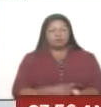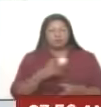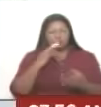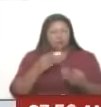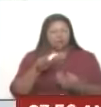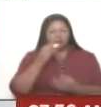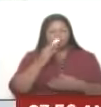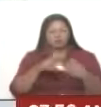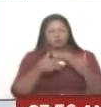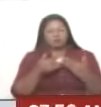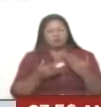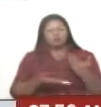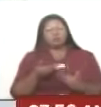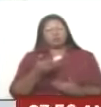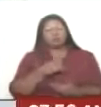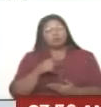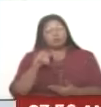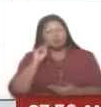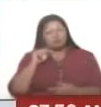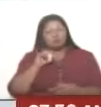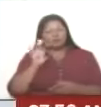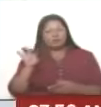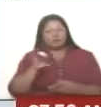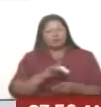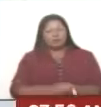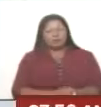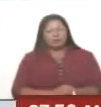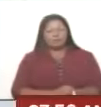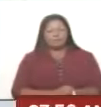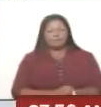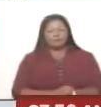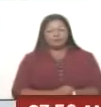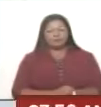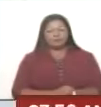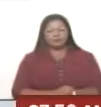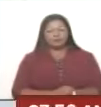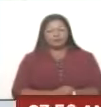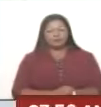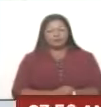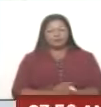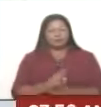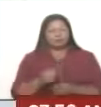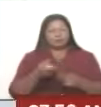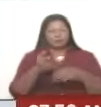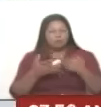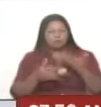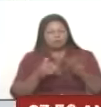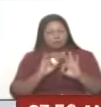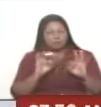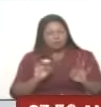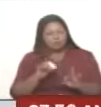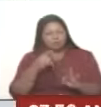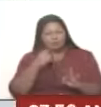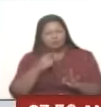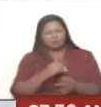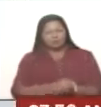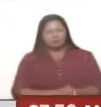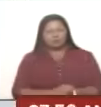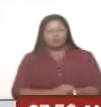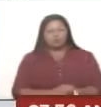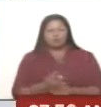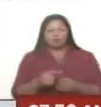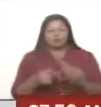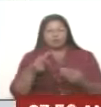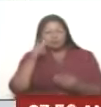leyes importantísimas para nuestro país, serán herramientas para el gobierno, que es lo mismo decir herramientas para el pueblo y